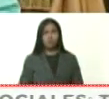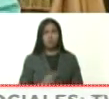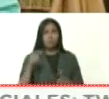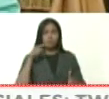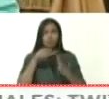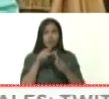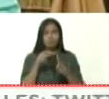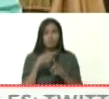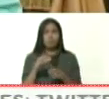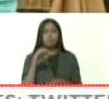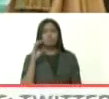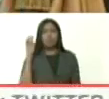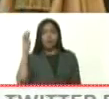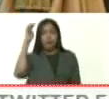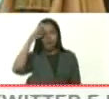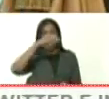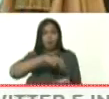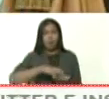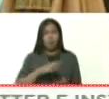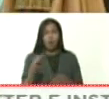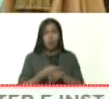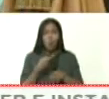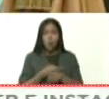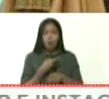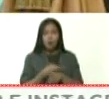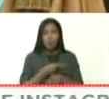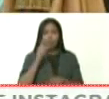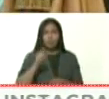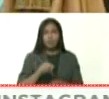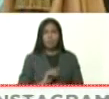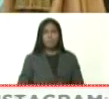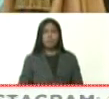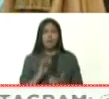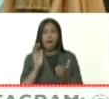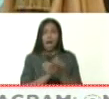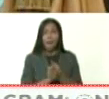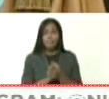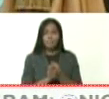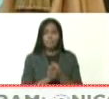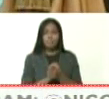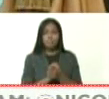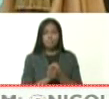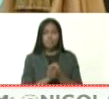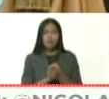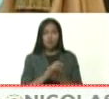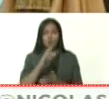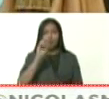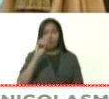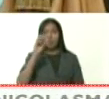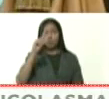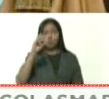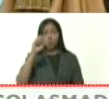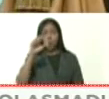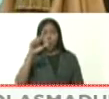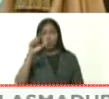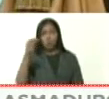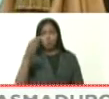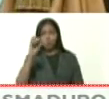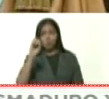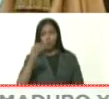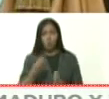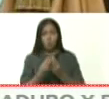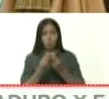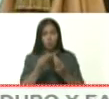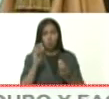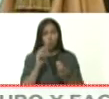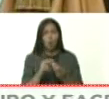directamente a Aragua. Allá está el gobernador, compañero Rodolfo Marcos Torres, acompañado de